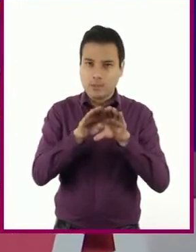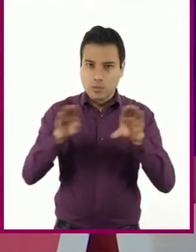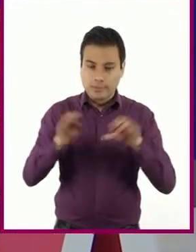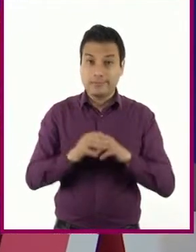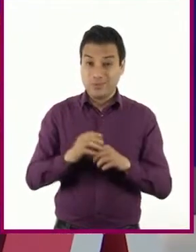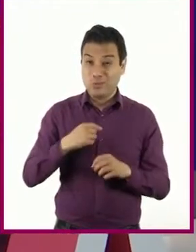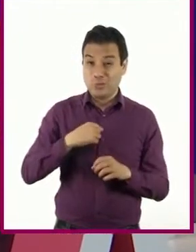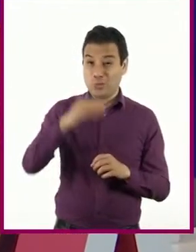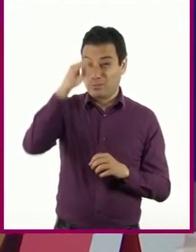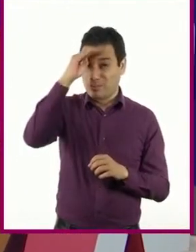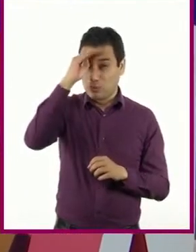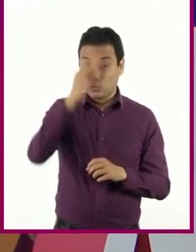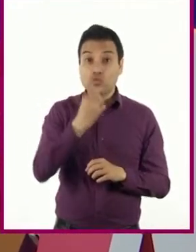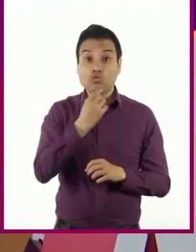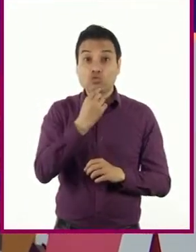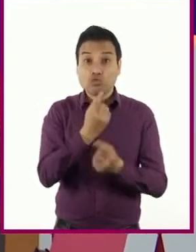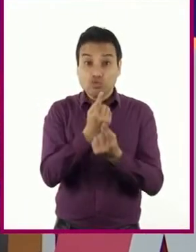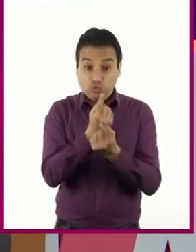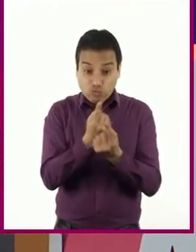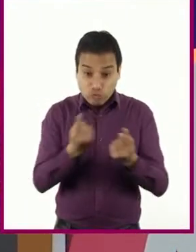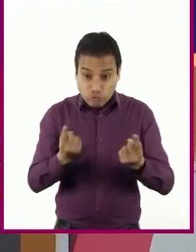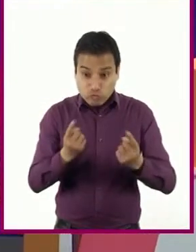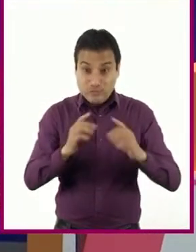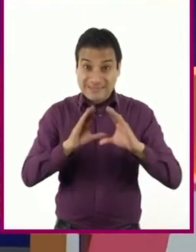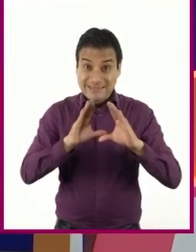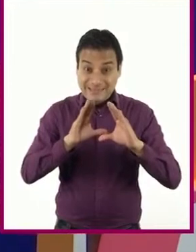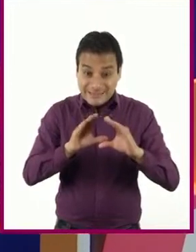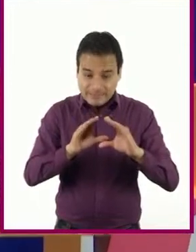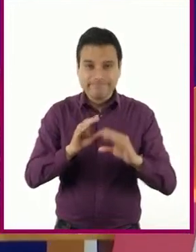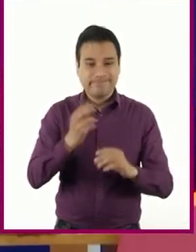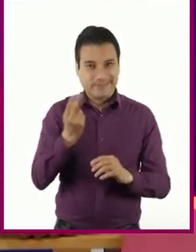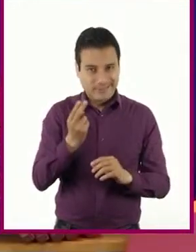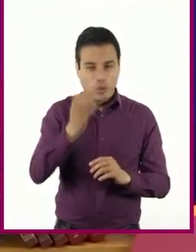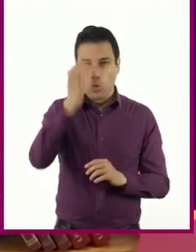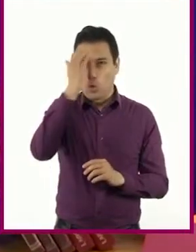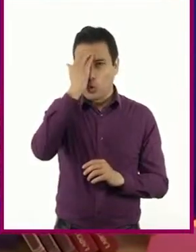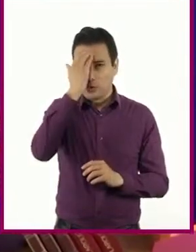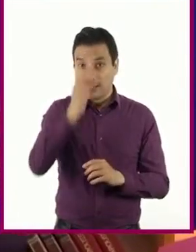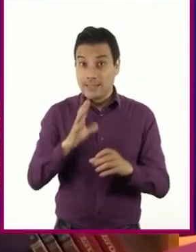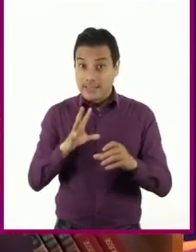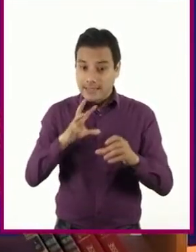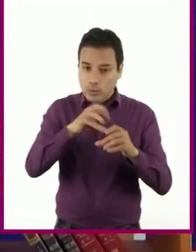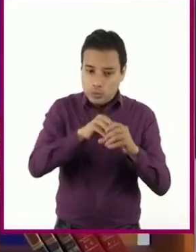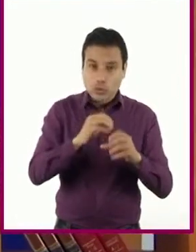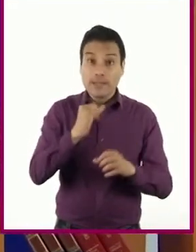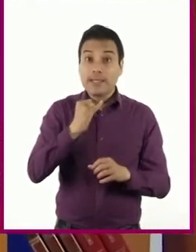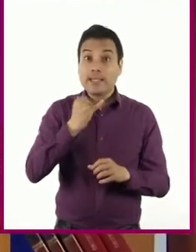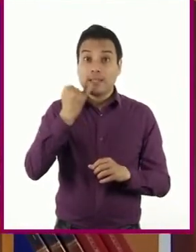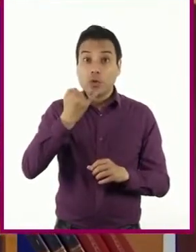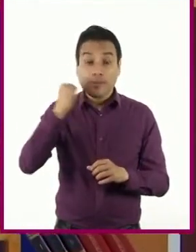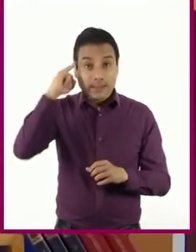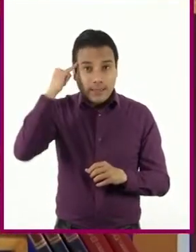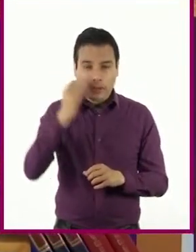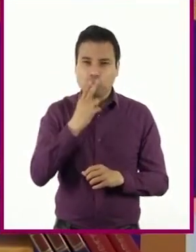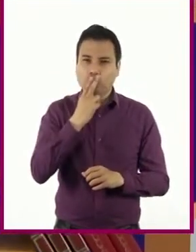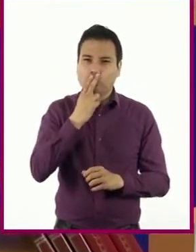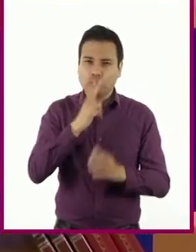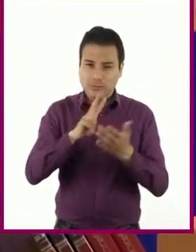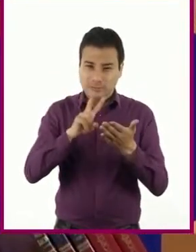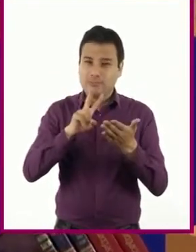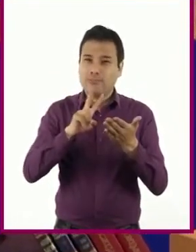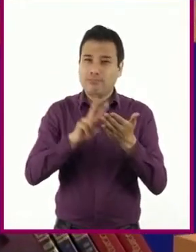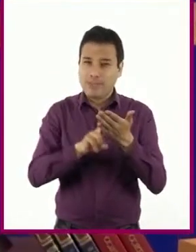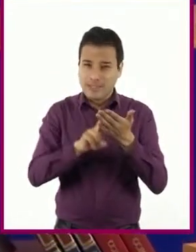fundamental que las y los niños sean educados con inclusión, que sepan la importancia de valorar nuestras lenguas. Si esto se llevara a